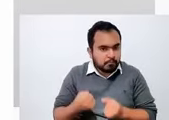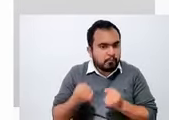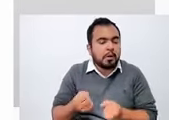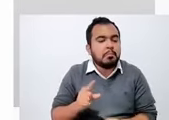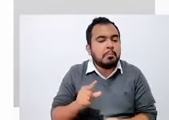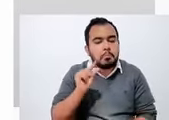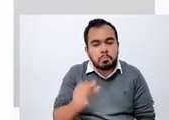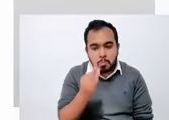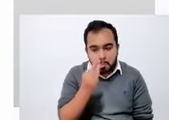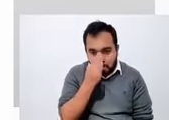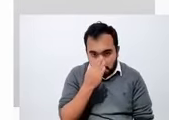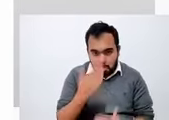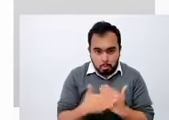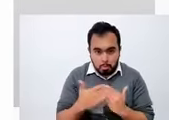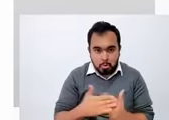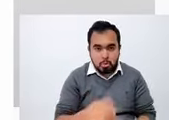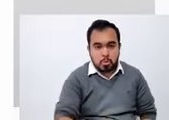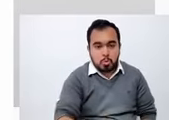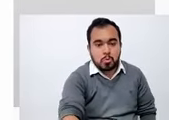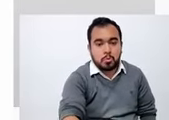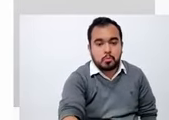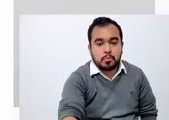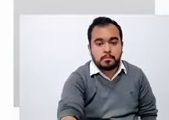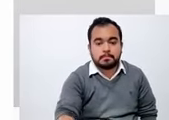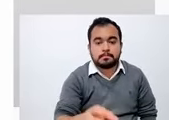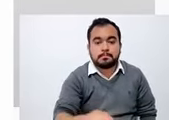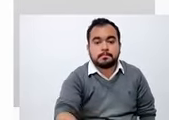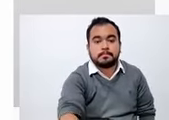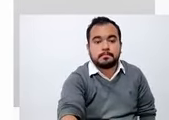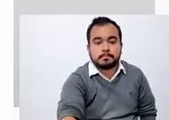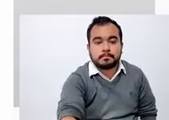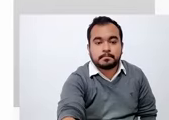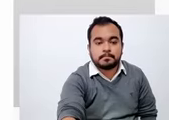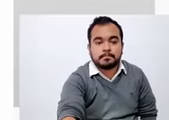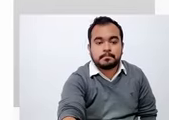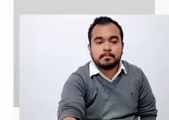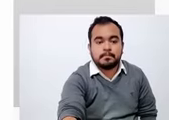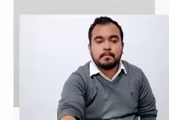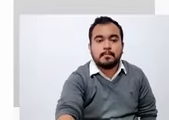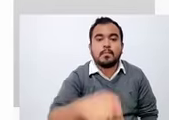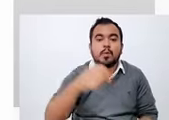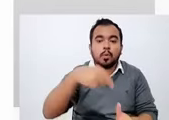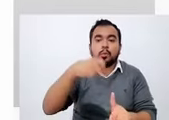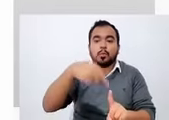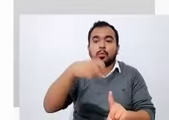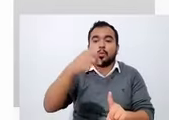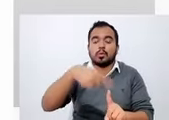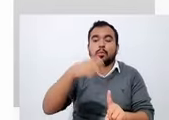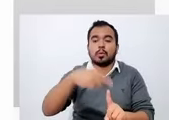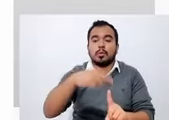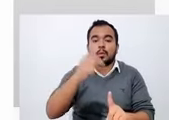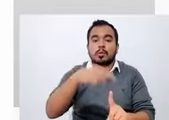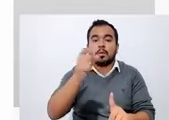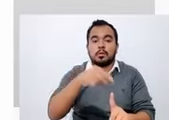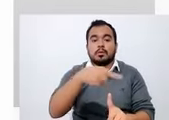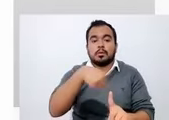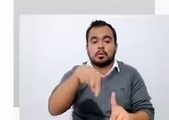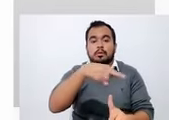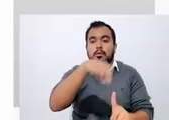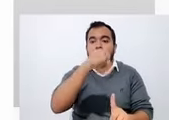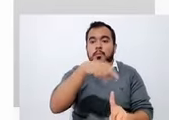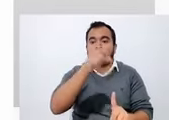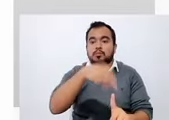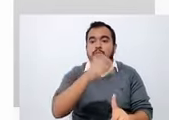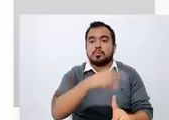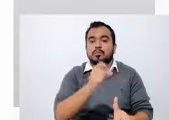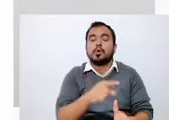Y parte de este problema está en su ensimismamiento, y parte de este ensimismamiento se basa en esta pretensión de